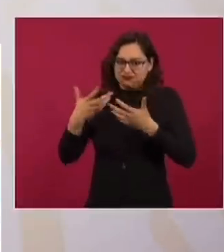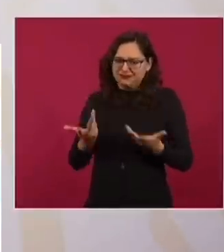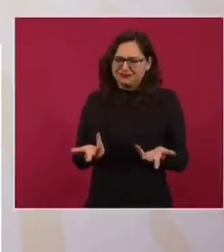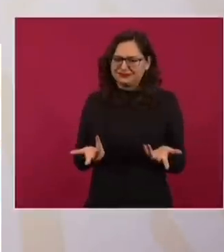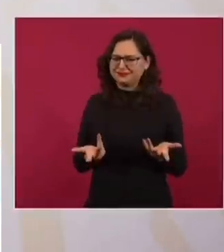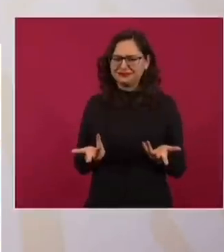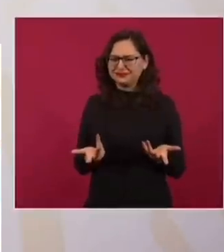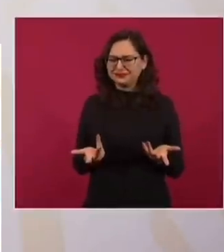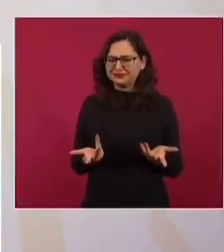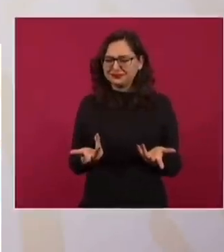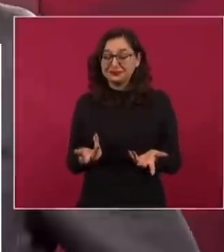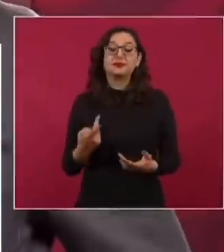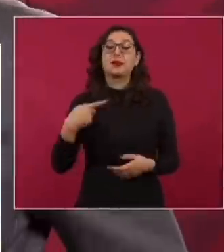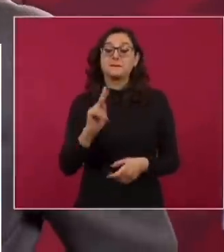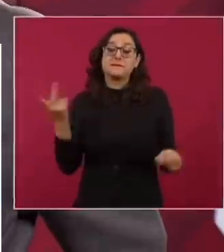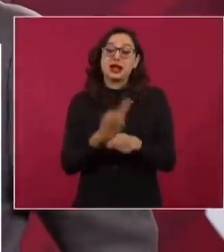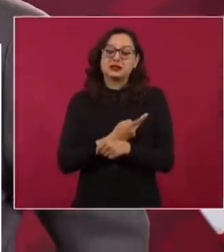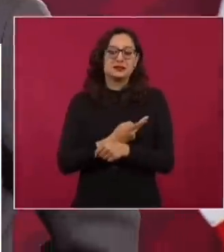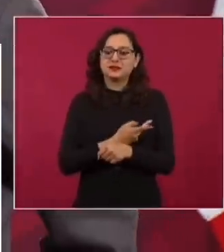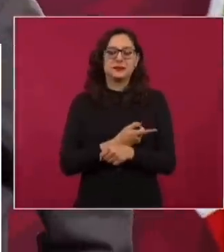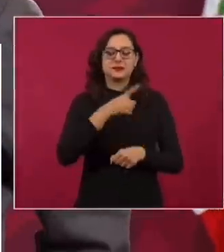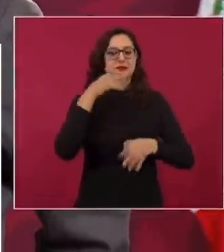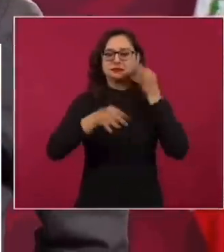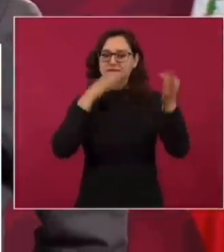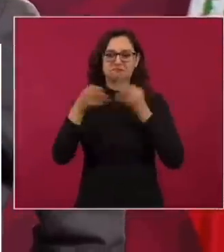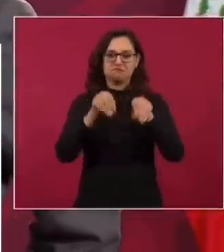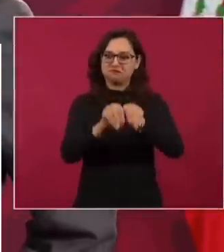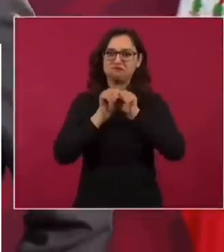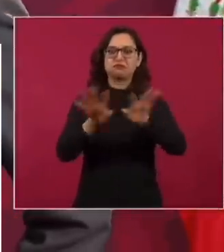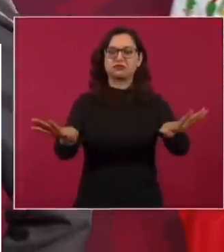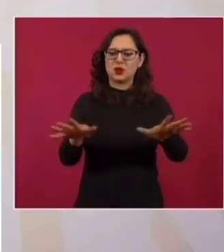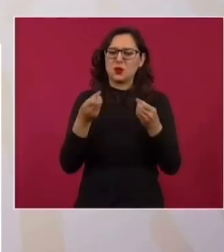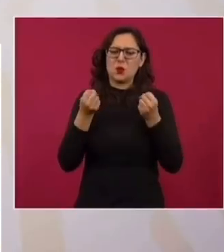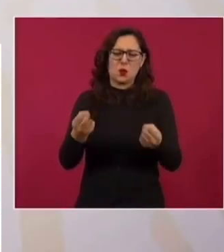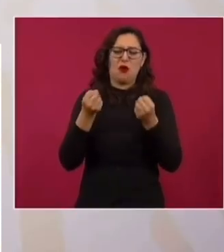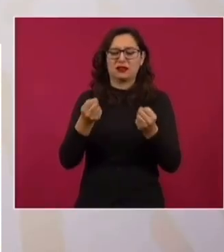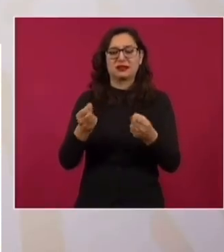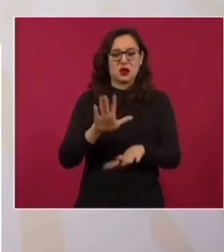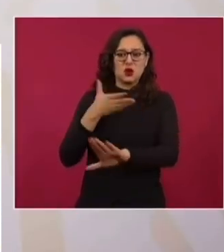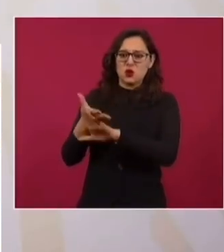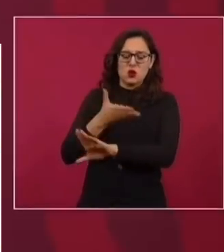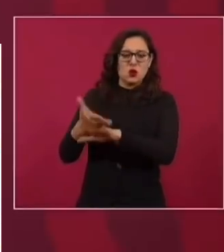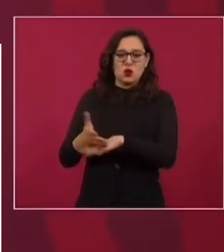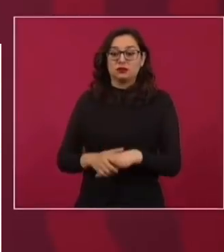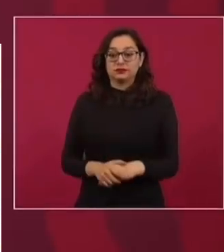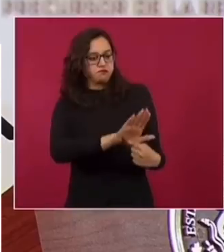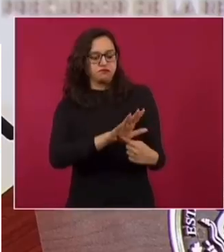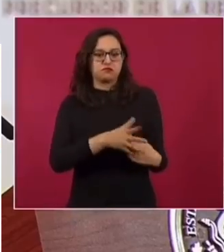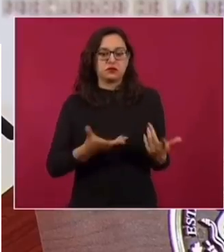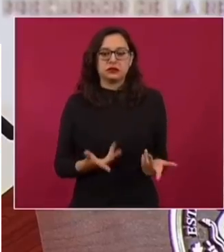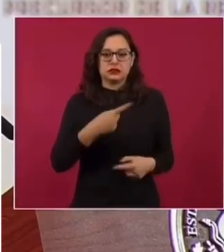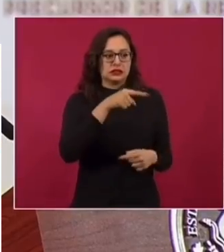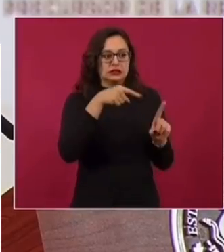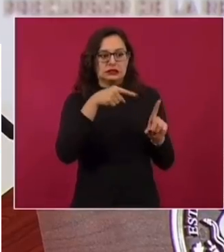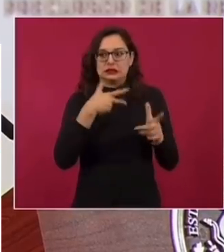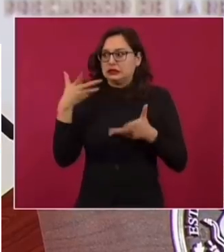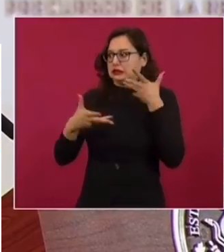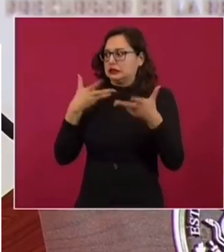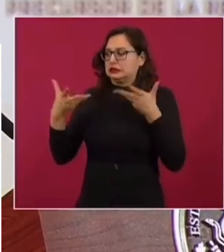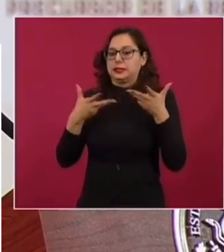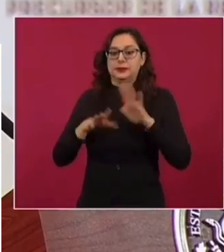Y sin embargo, un gran escándalo, que por cierto, ya no hay materia, pero yo voy a